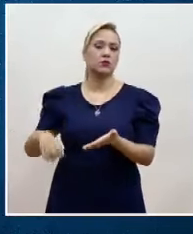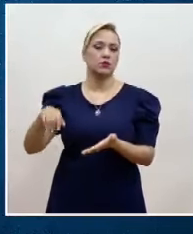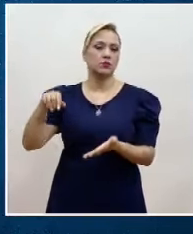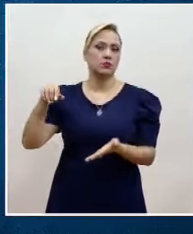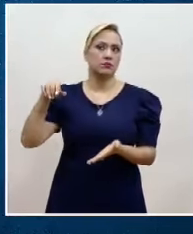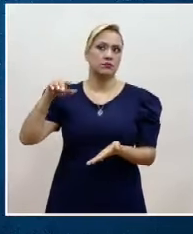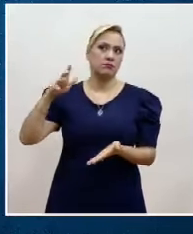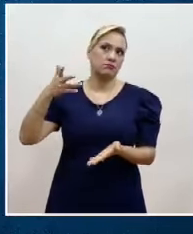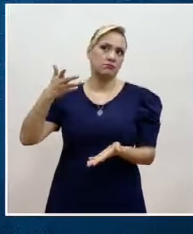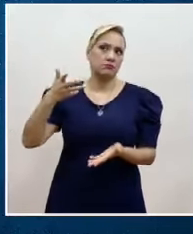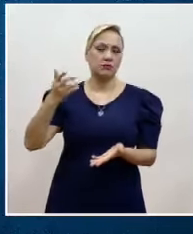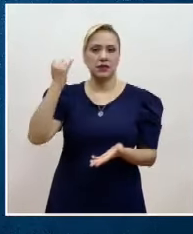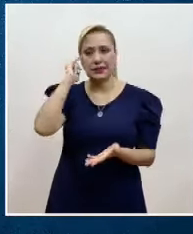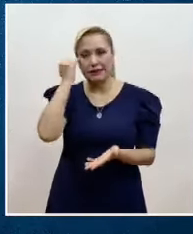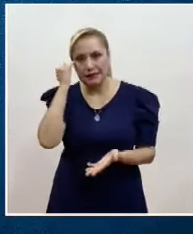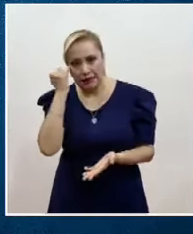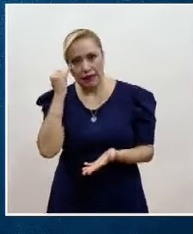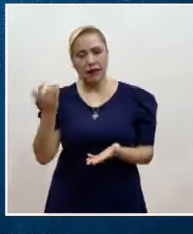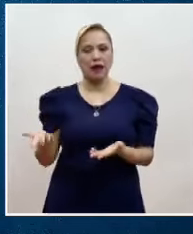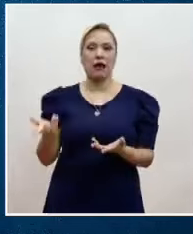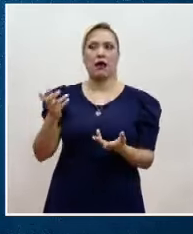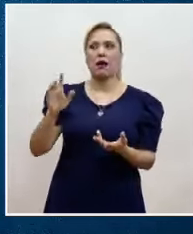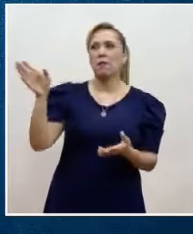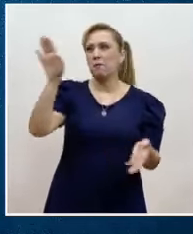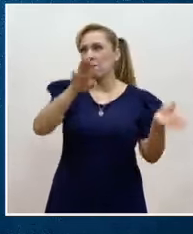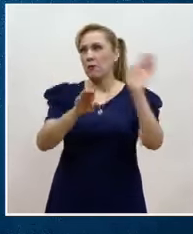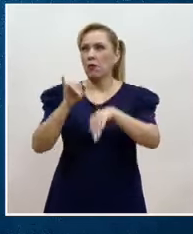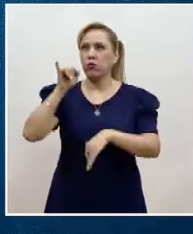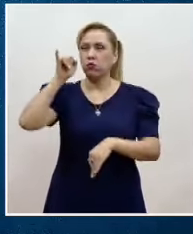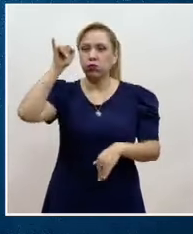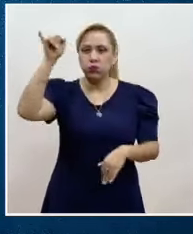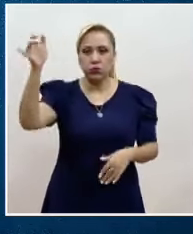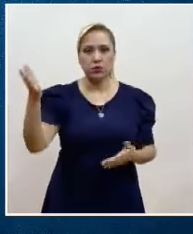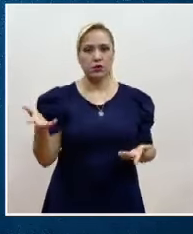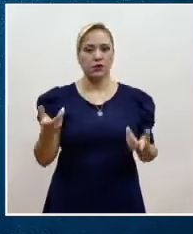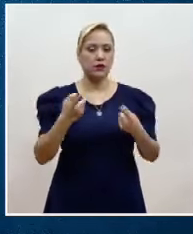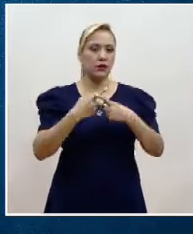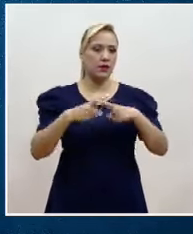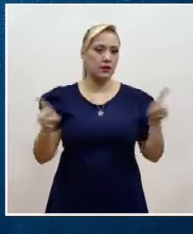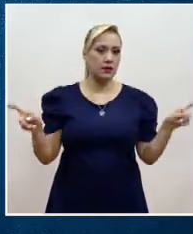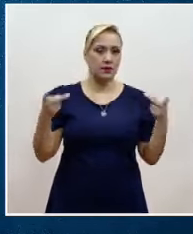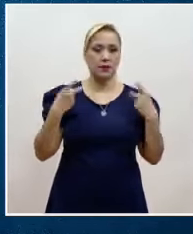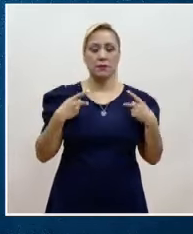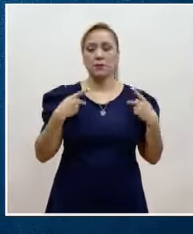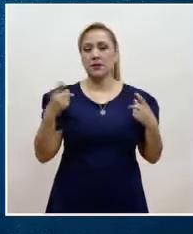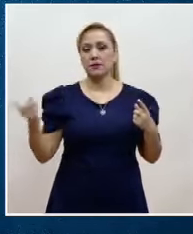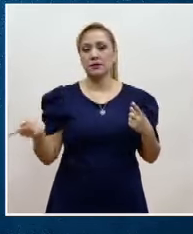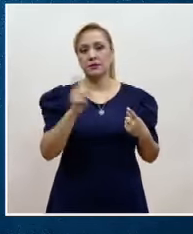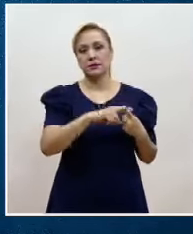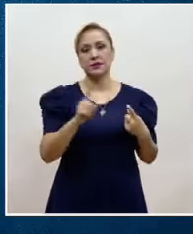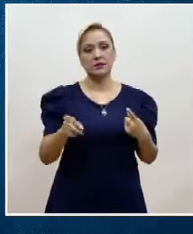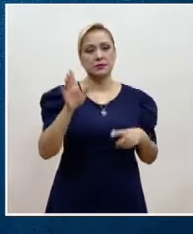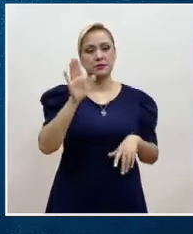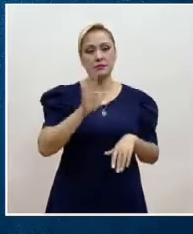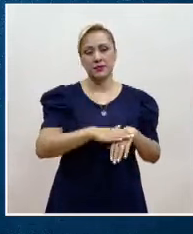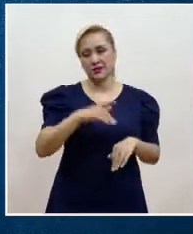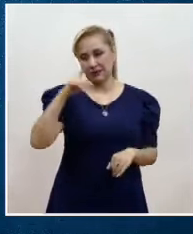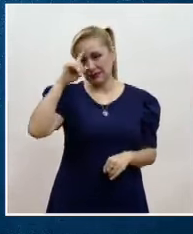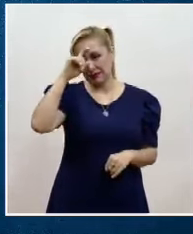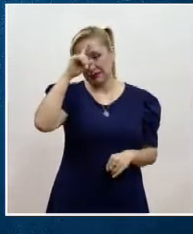en el extranjero que una persona indígena en la sierra, ¿no? O sea, los dos son personas en situaciones de vulnerabilidad, pero